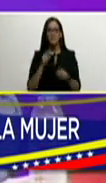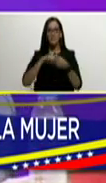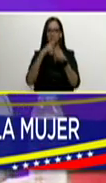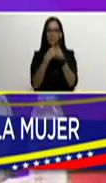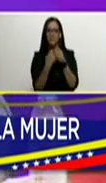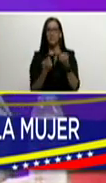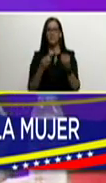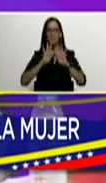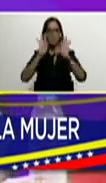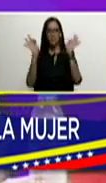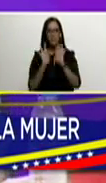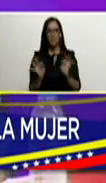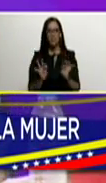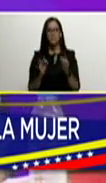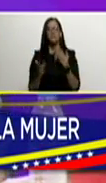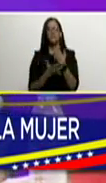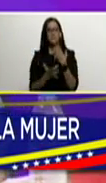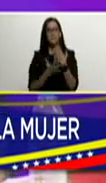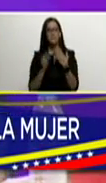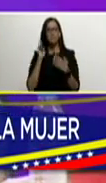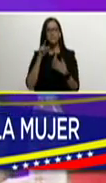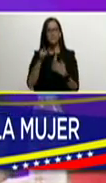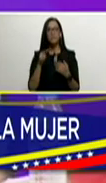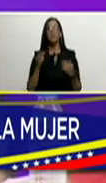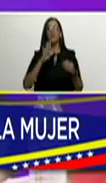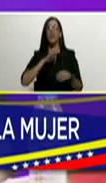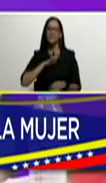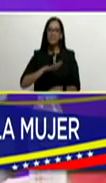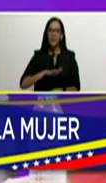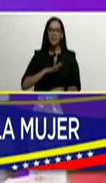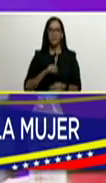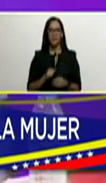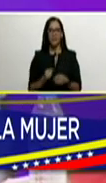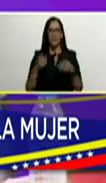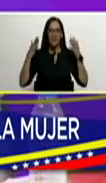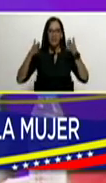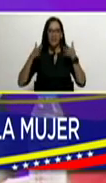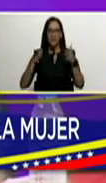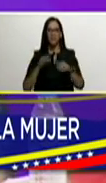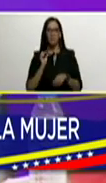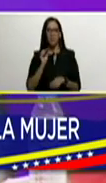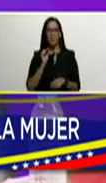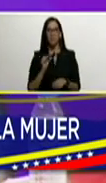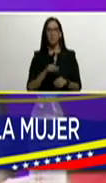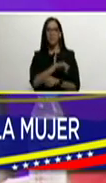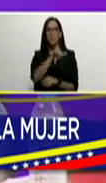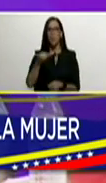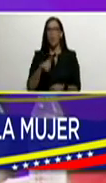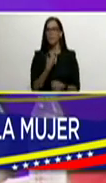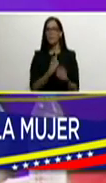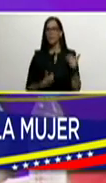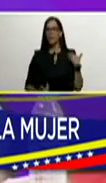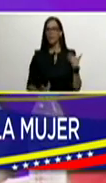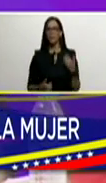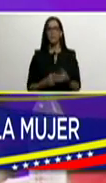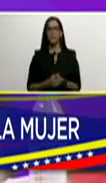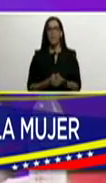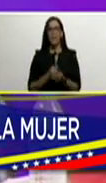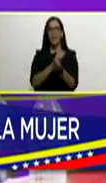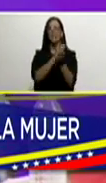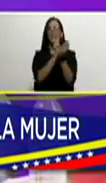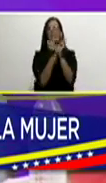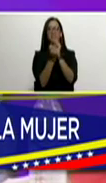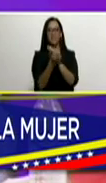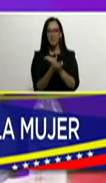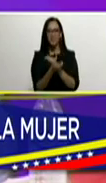estas plataformas tecnológicas que usted nos está indicando en este momento. De igual manera, presidente, la transversalización del